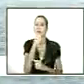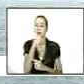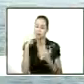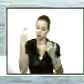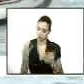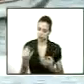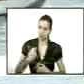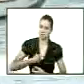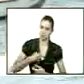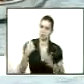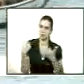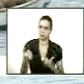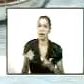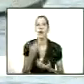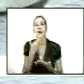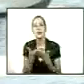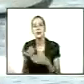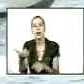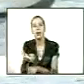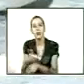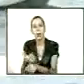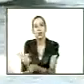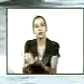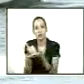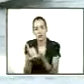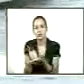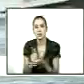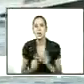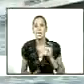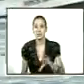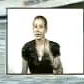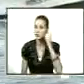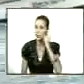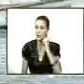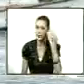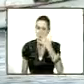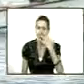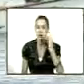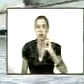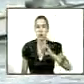digna gracias a la ayuda gubernamental. Desde el Estado Sucre, Jorge Luis López.